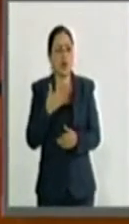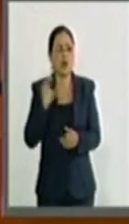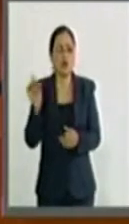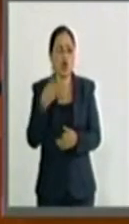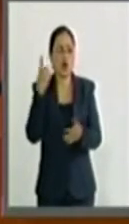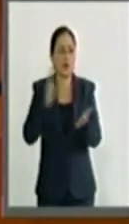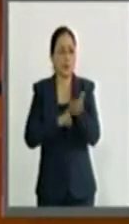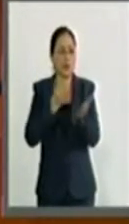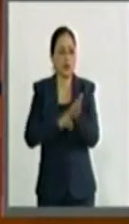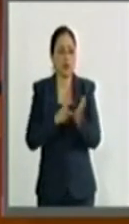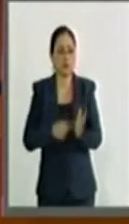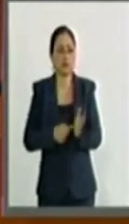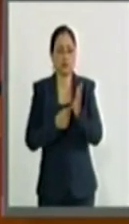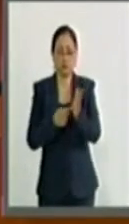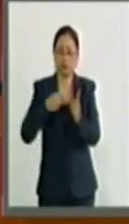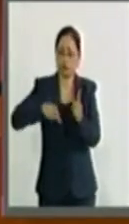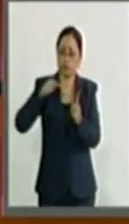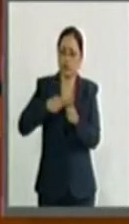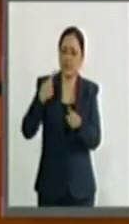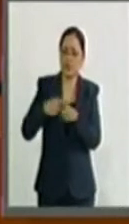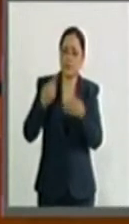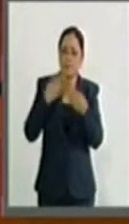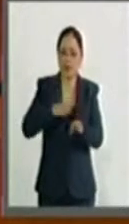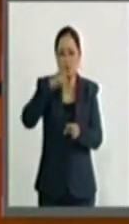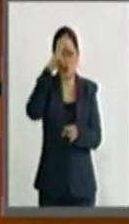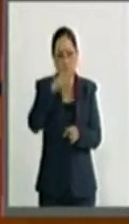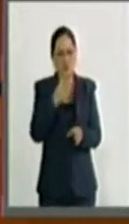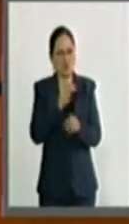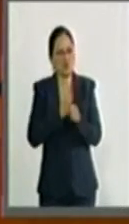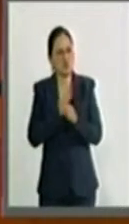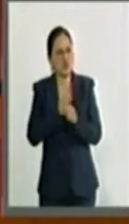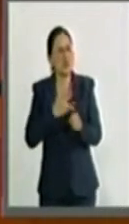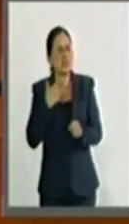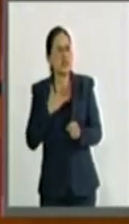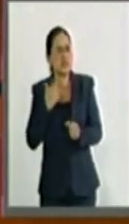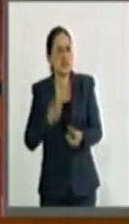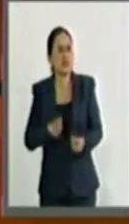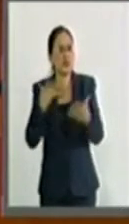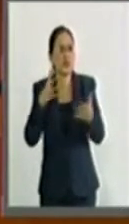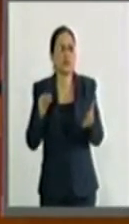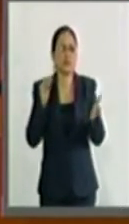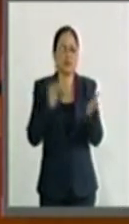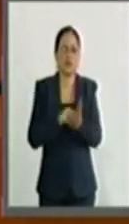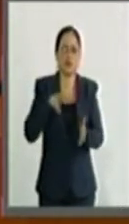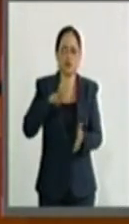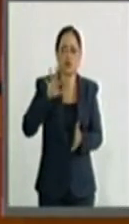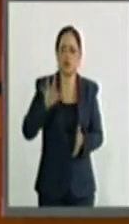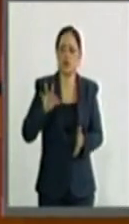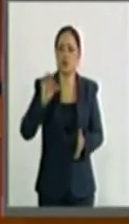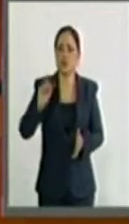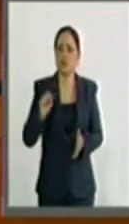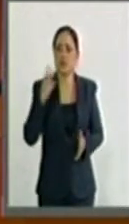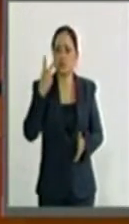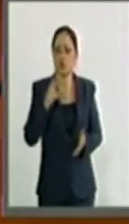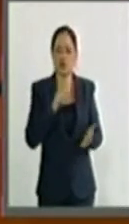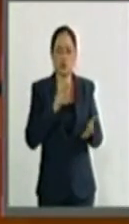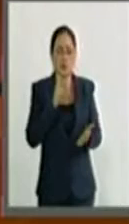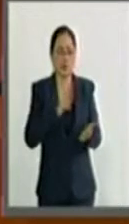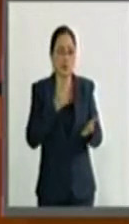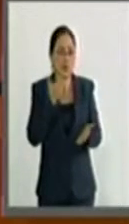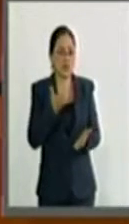a partir del análisis del Banco de México para situarlo en 18.62 pesos por